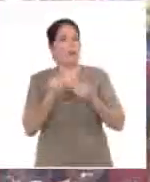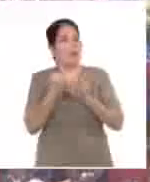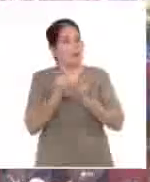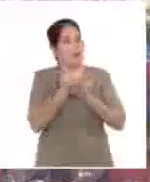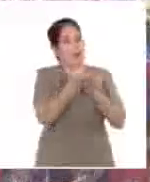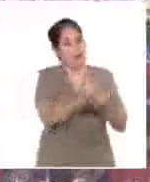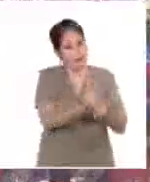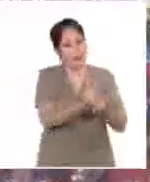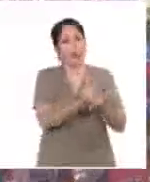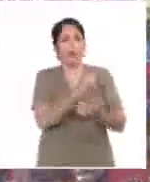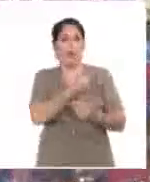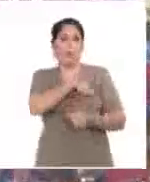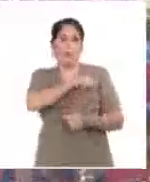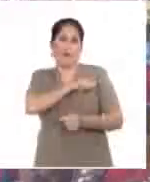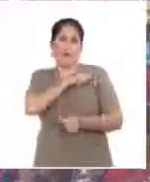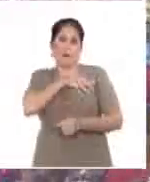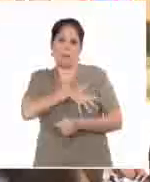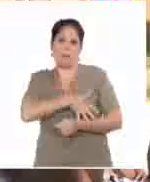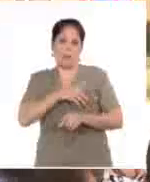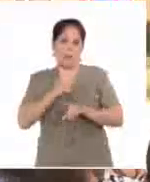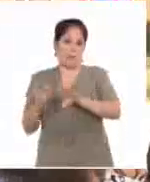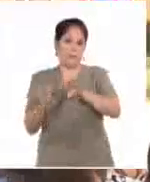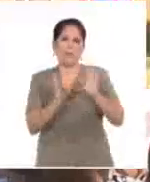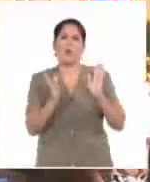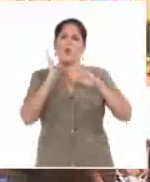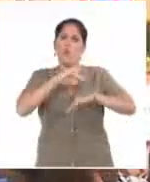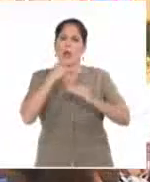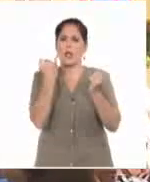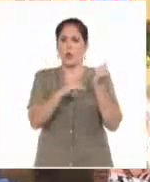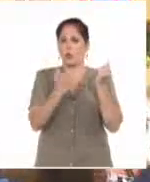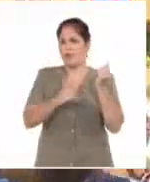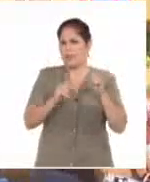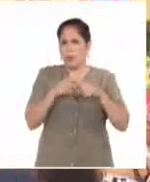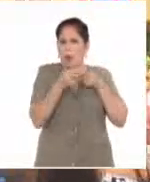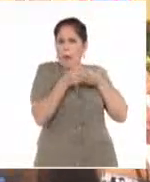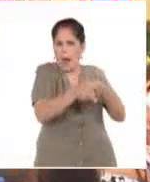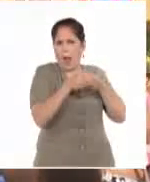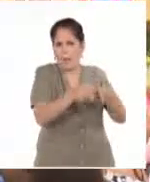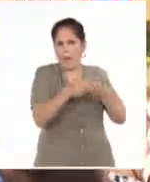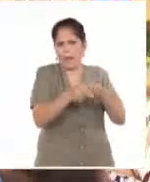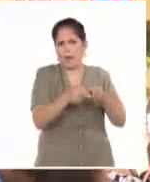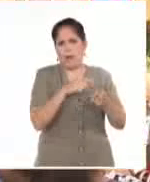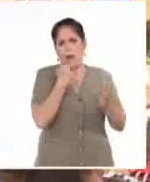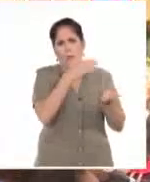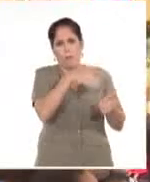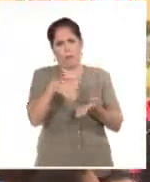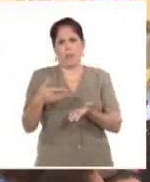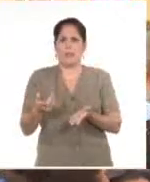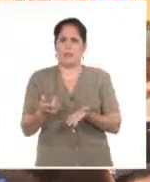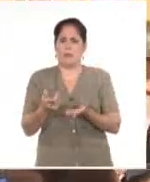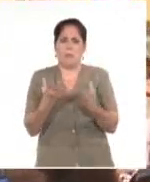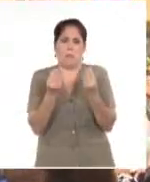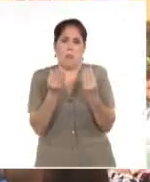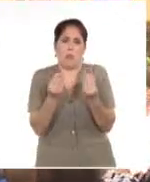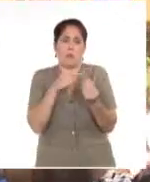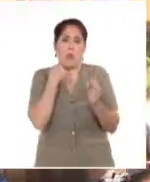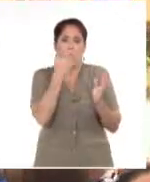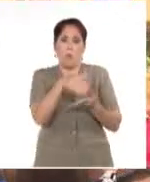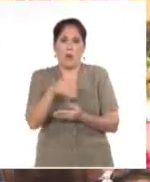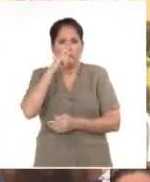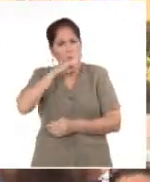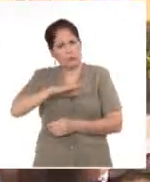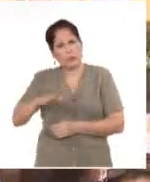esperanza. Nada justifica esa masacre que están cometiendo diaria, que la mayoría de los que fallecen son